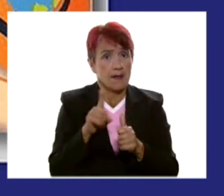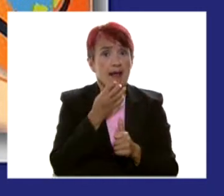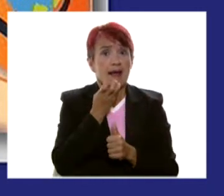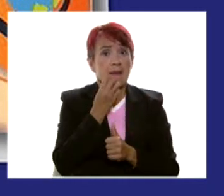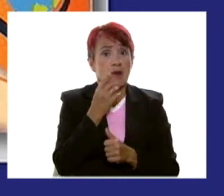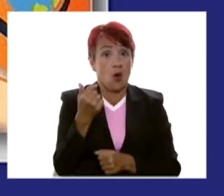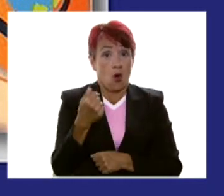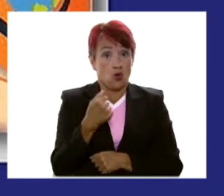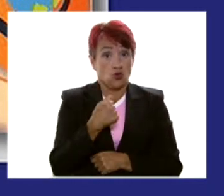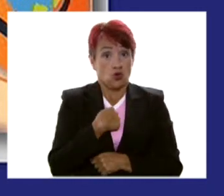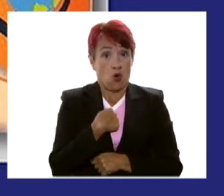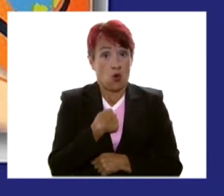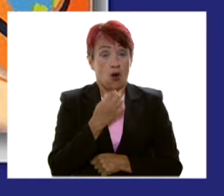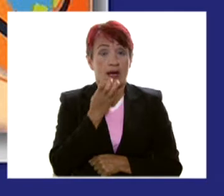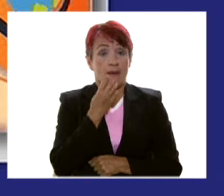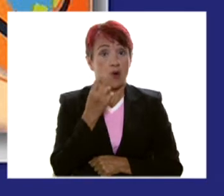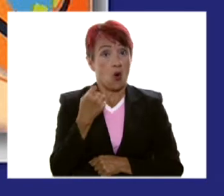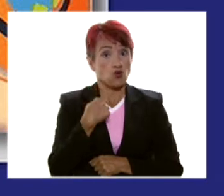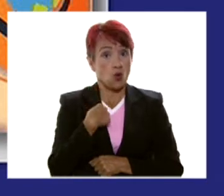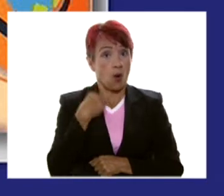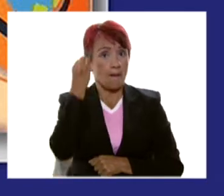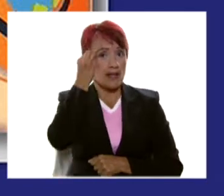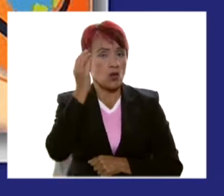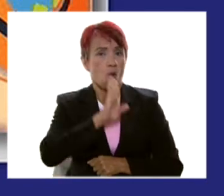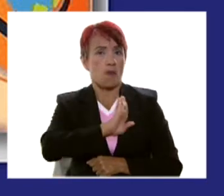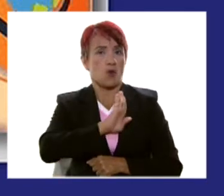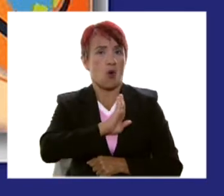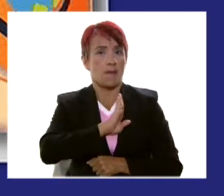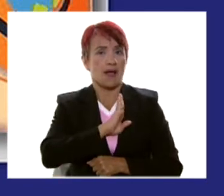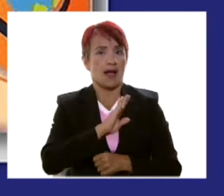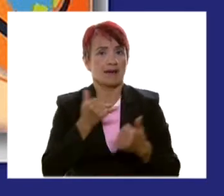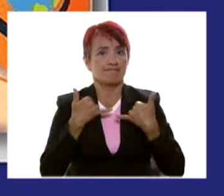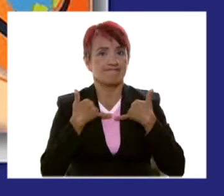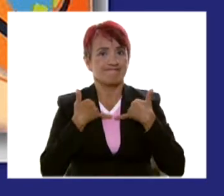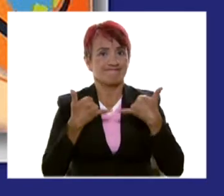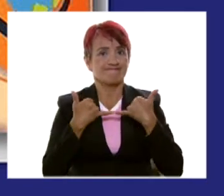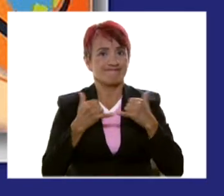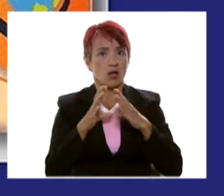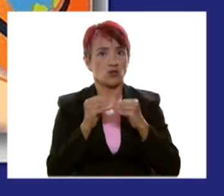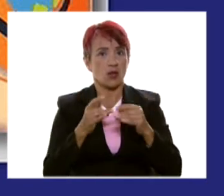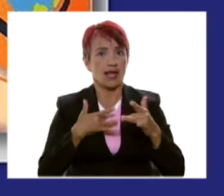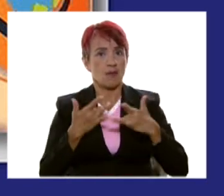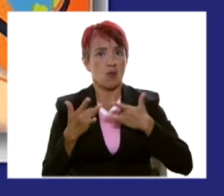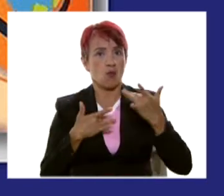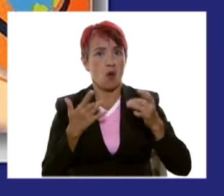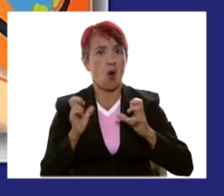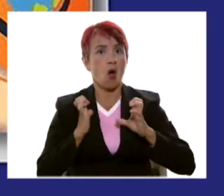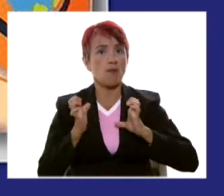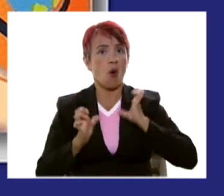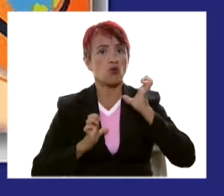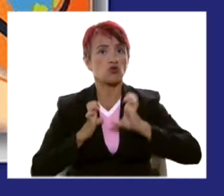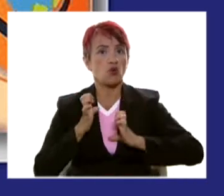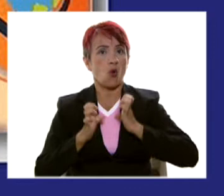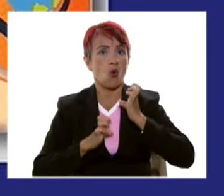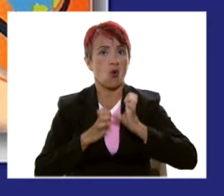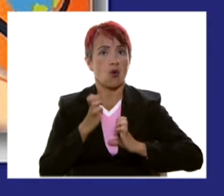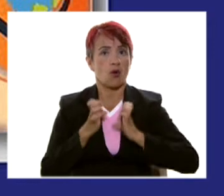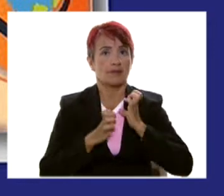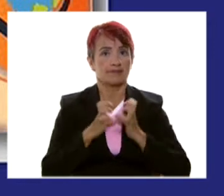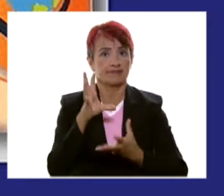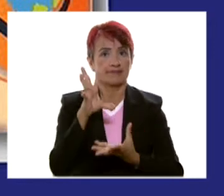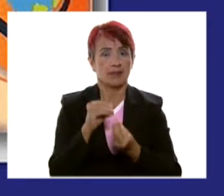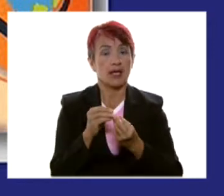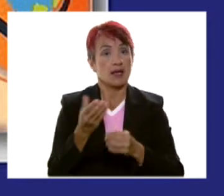o nosotros, dado que se expresa una opinión propia, en algunos casos incluso sentimientos y emociones. Cuando hablamos de un texto argumentativo